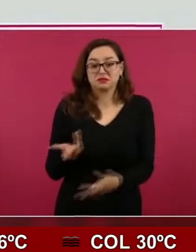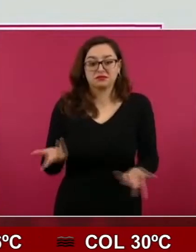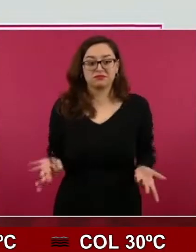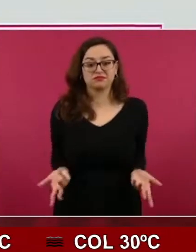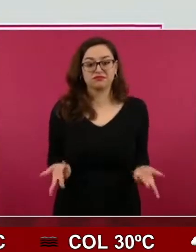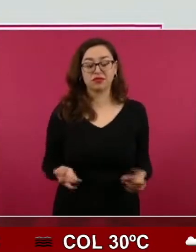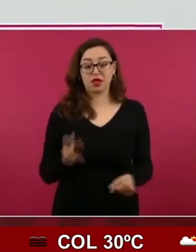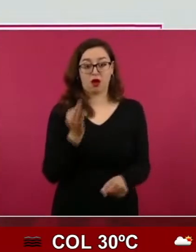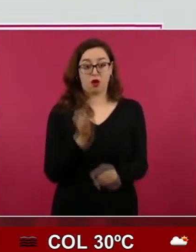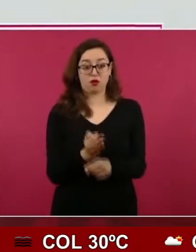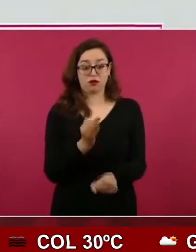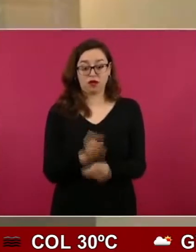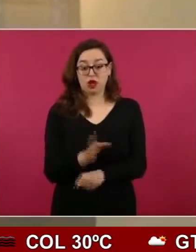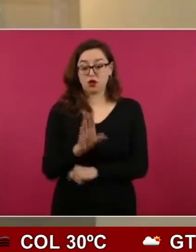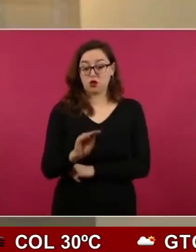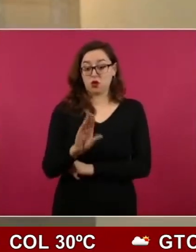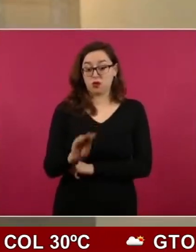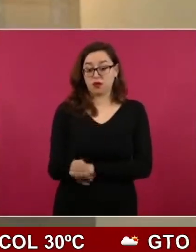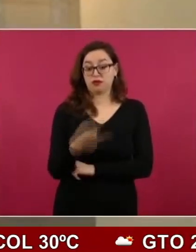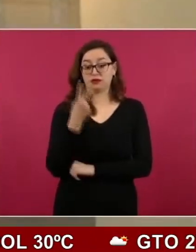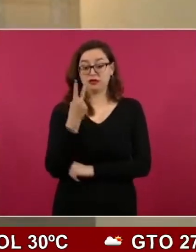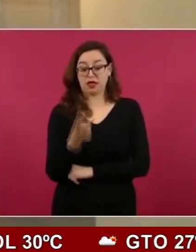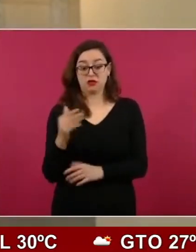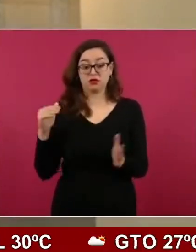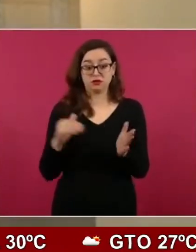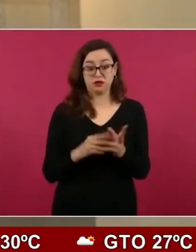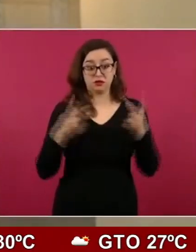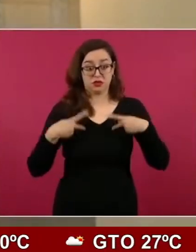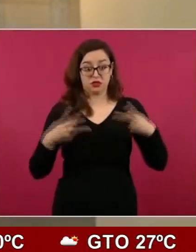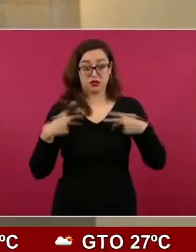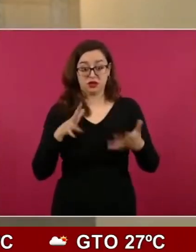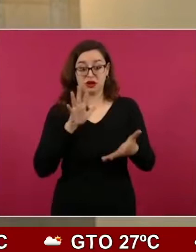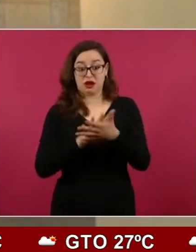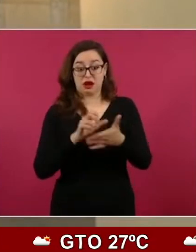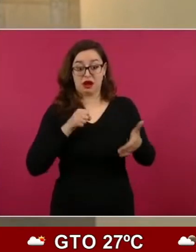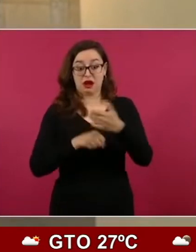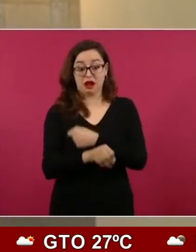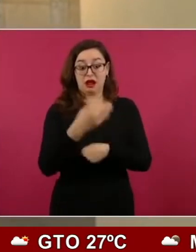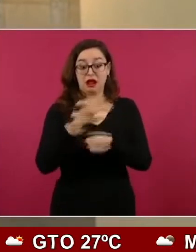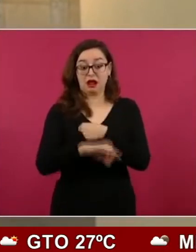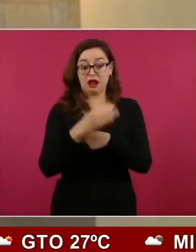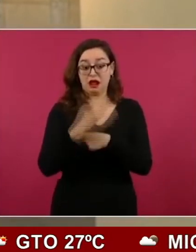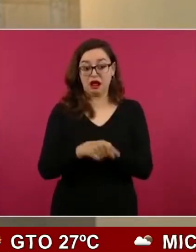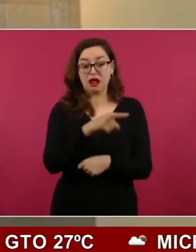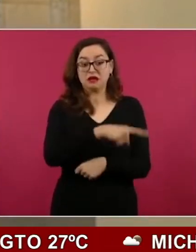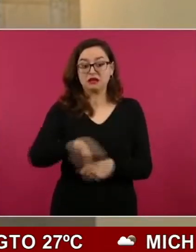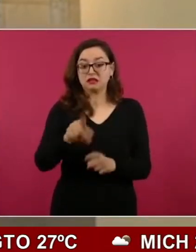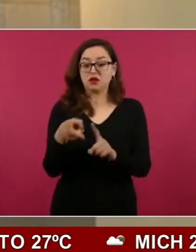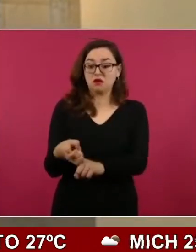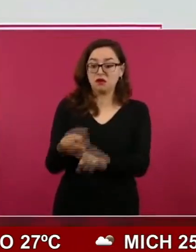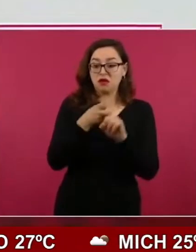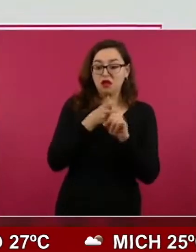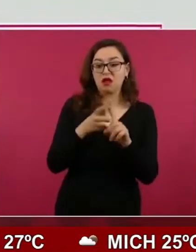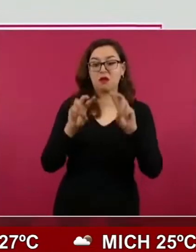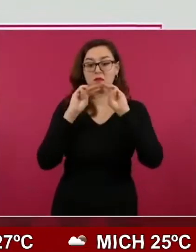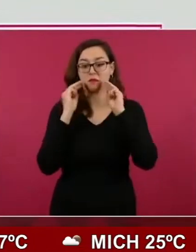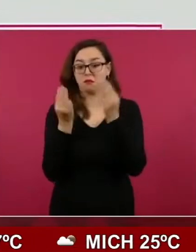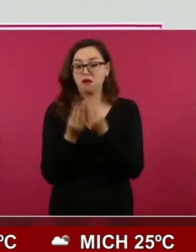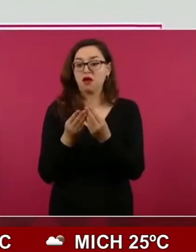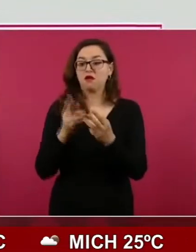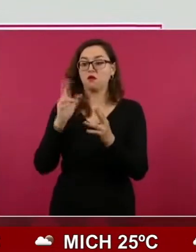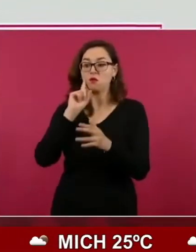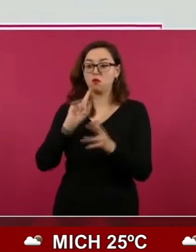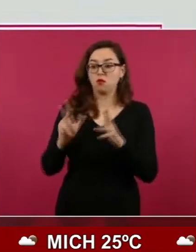contempla eliminar en el país la prisión preventiva como medida cautelar. El subsecretario de Seguridad Pública, Ricardo